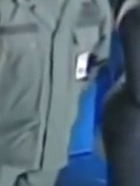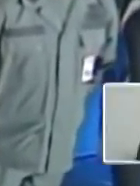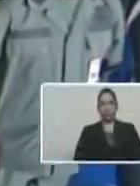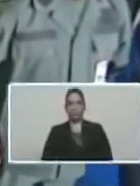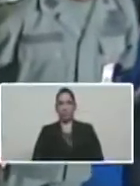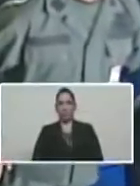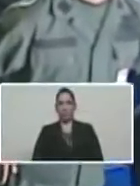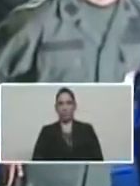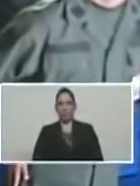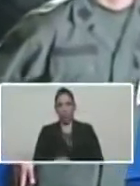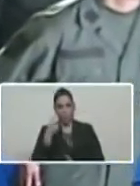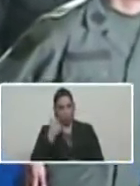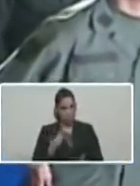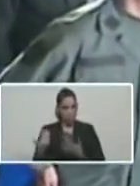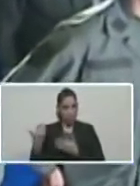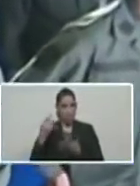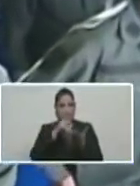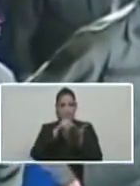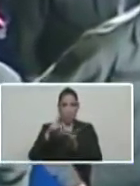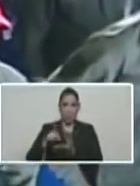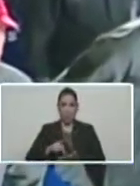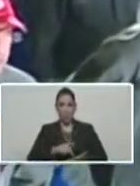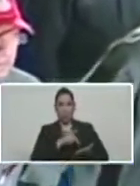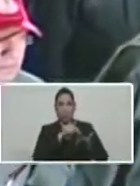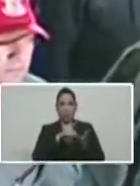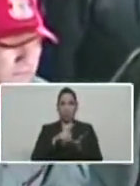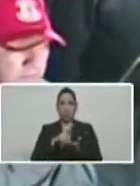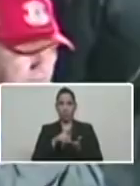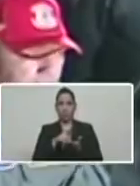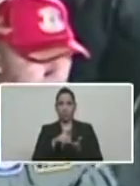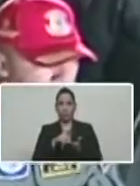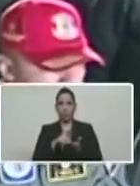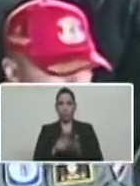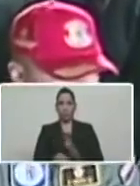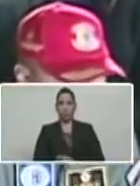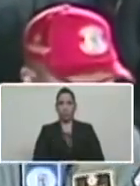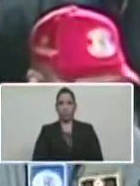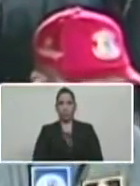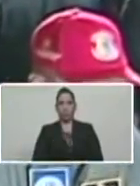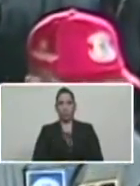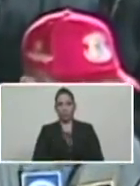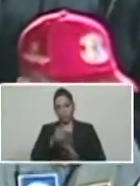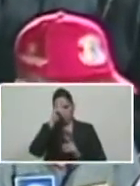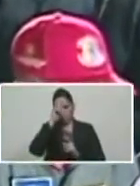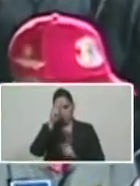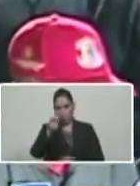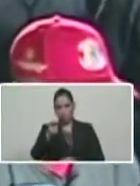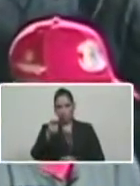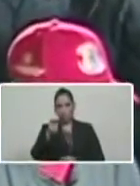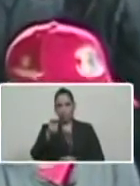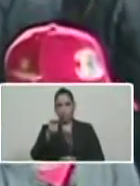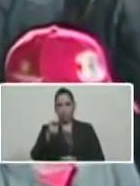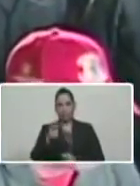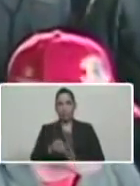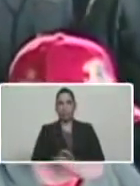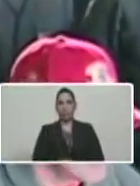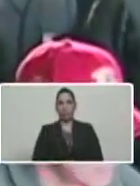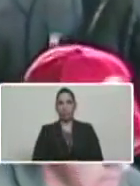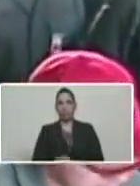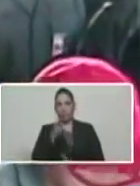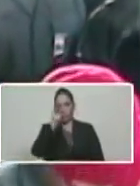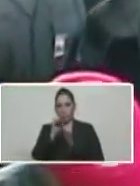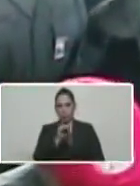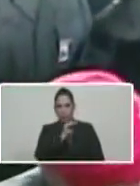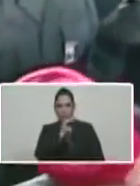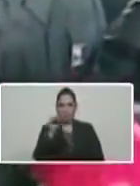Apreciaban entonces la parte y solicitud invocación de y bendición por parte del ciudadano coronel Benito Adán Méndez Bracamonte, obispo del ordinariato